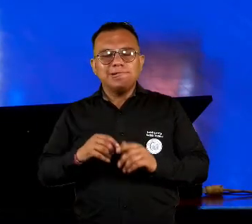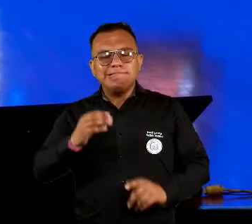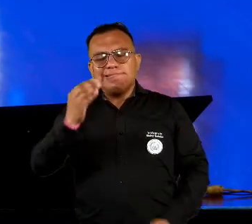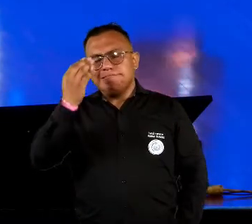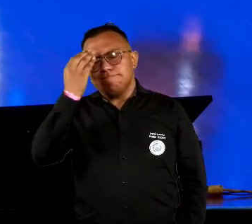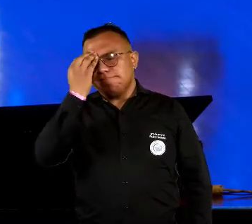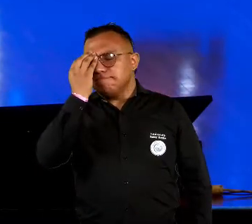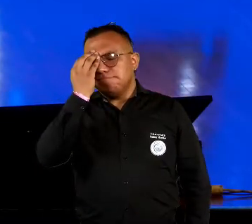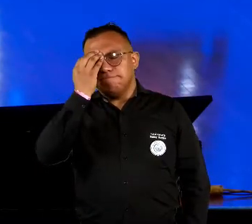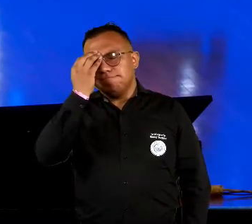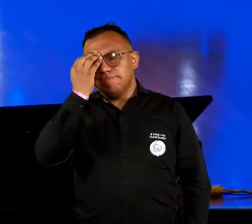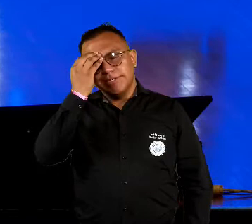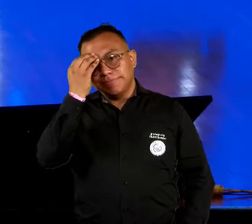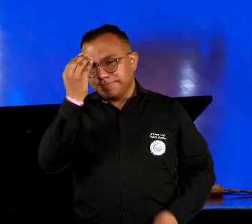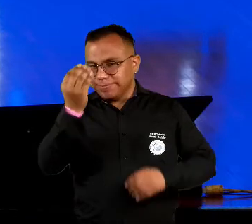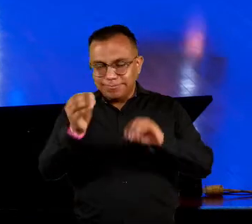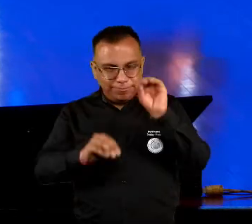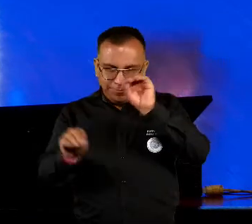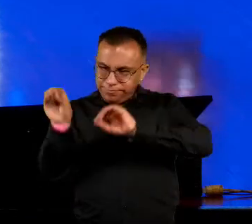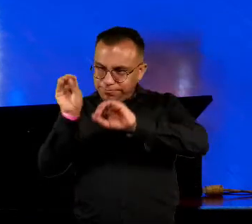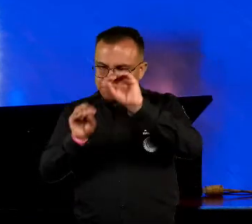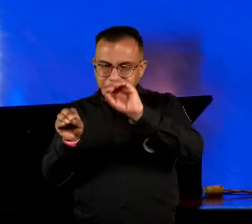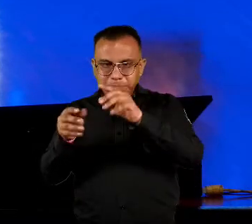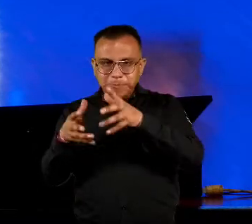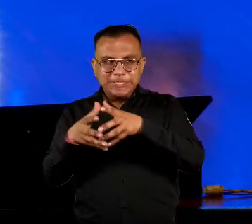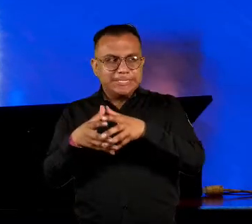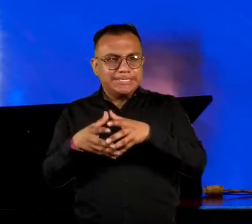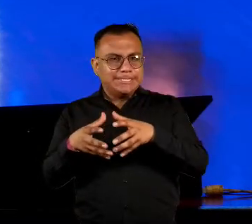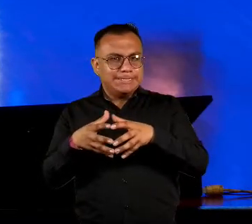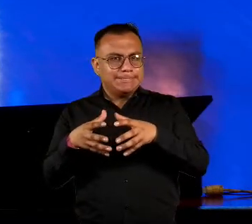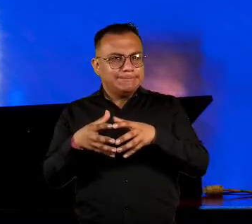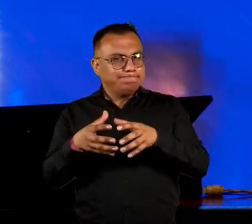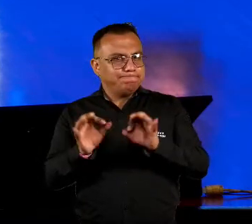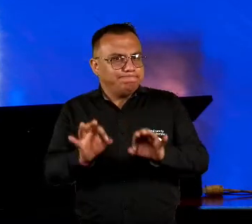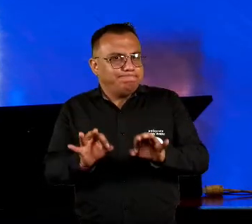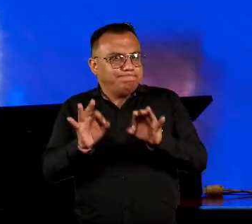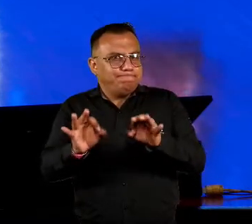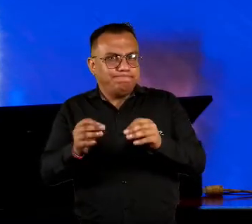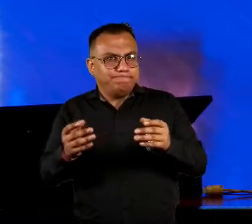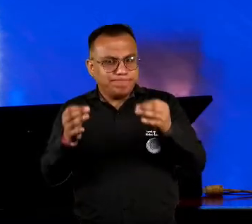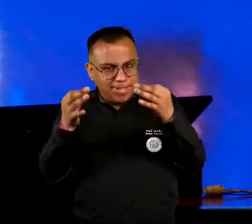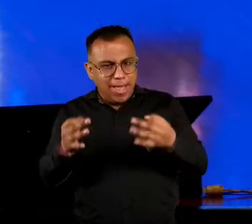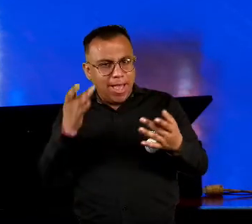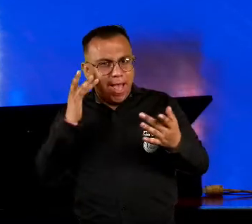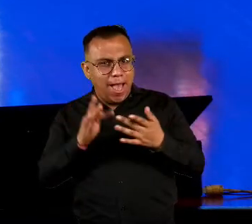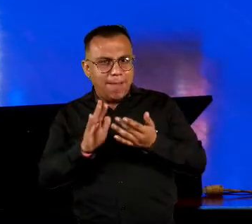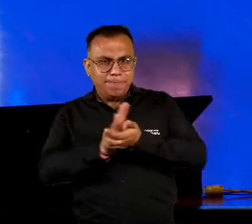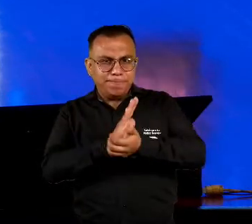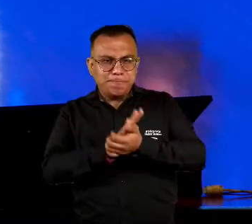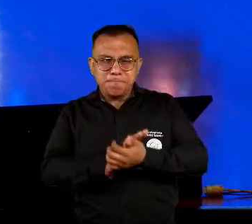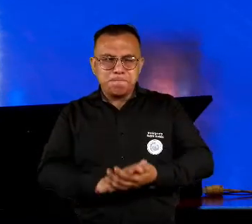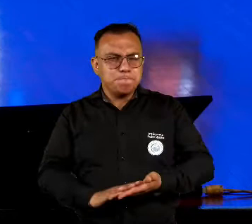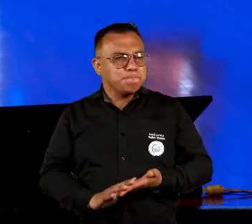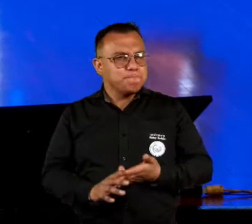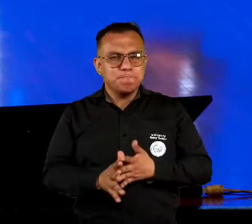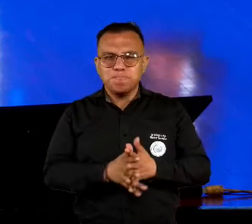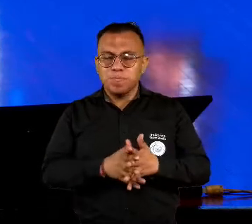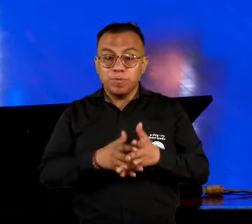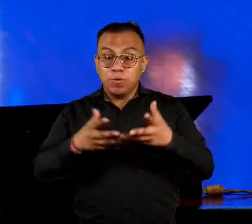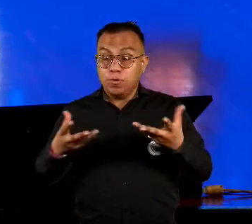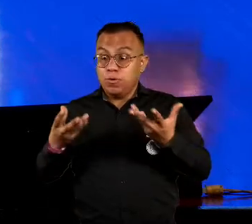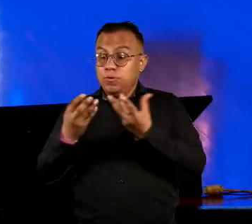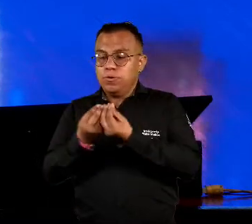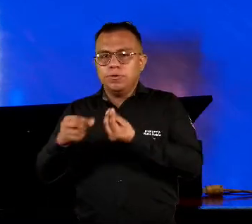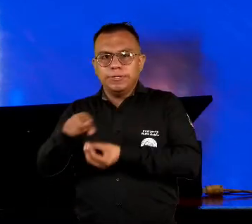muy malos haciendo juegos propios no no era nuestra esquila no teníamos un equipo